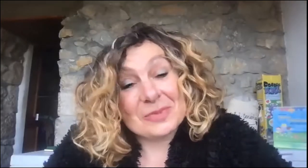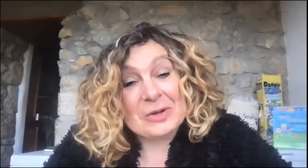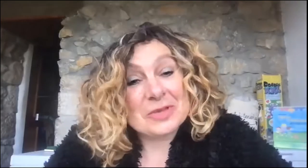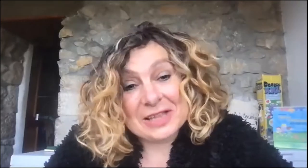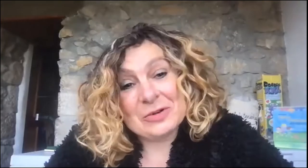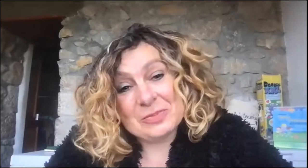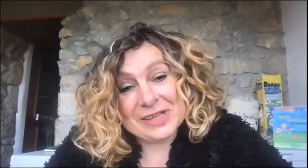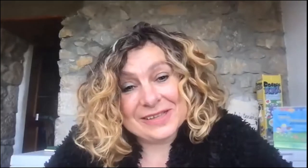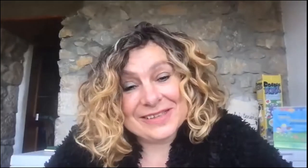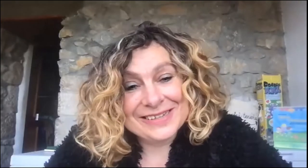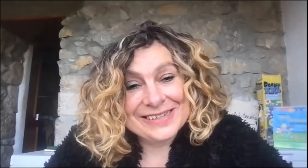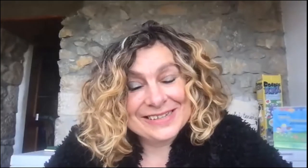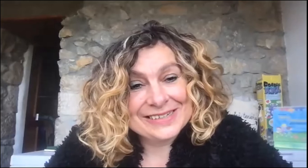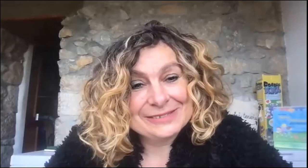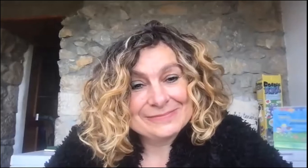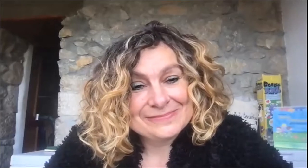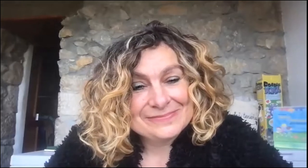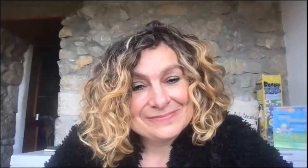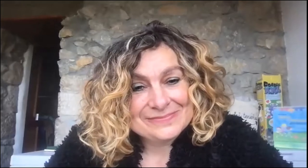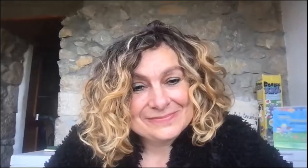Así que, bueno, sí que son importantes.